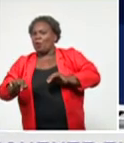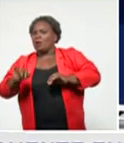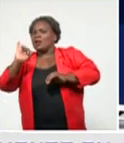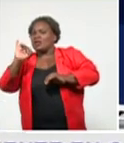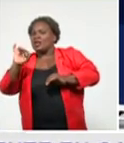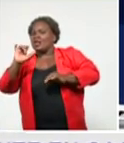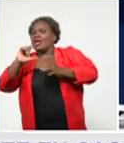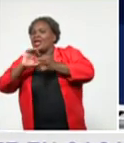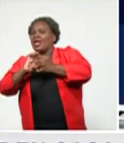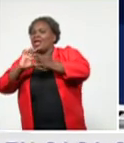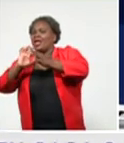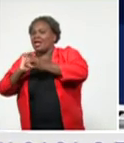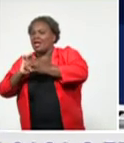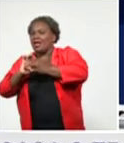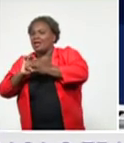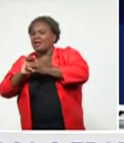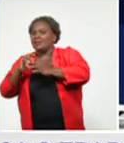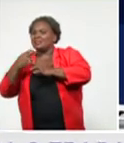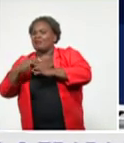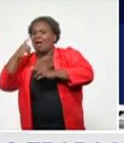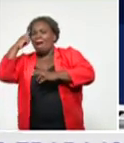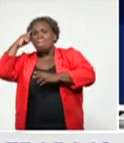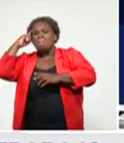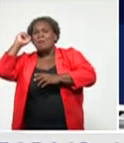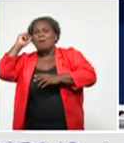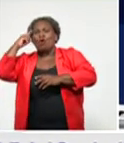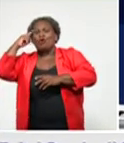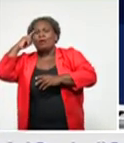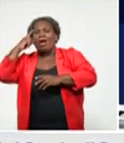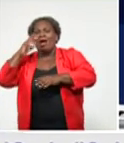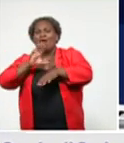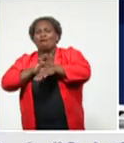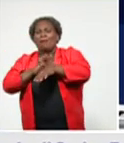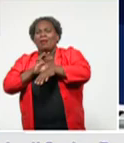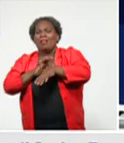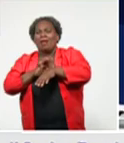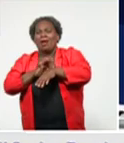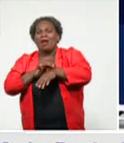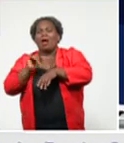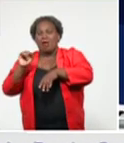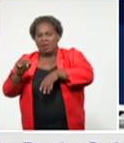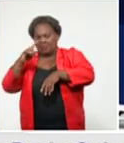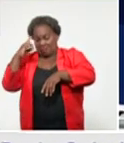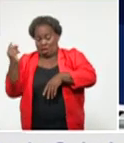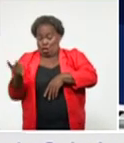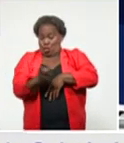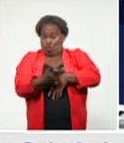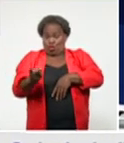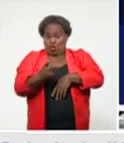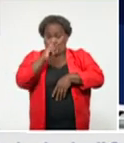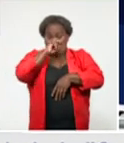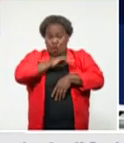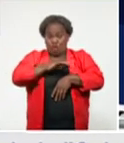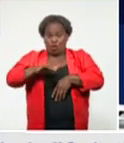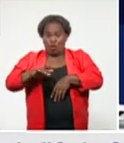memoria antigua, donde sí los tuvo. Fueron, reitero, dos niños que tuvieron estas